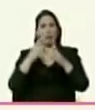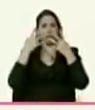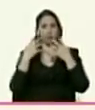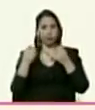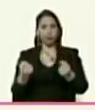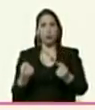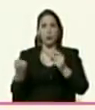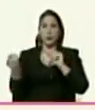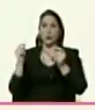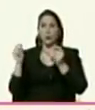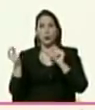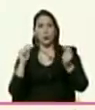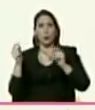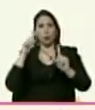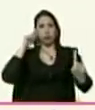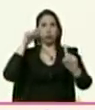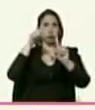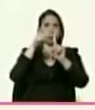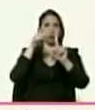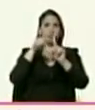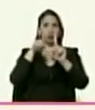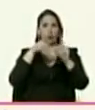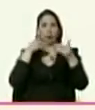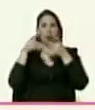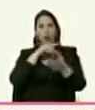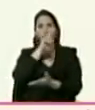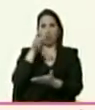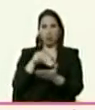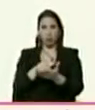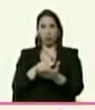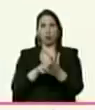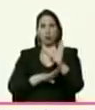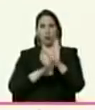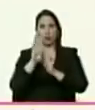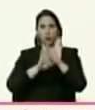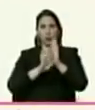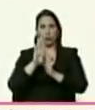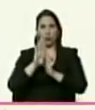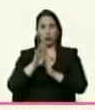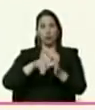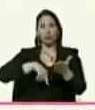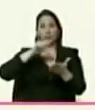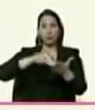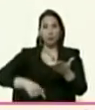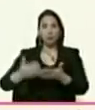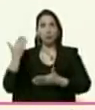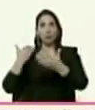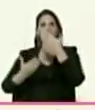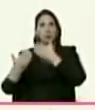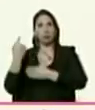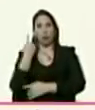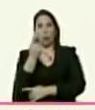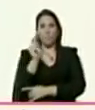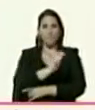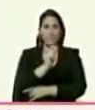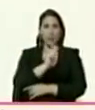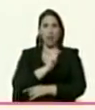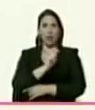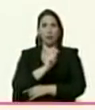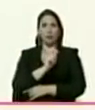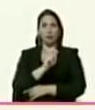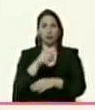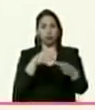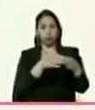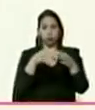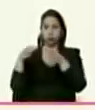para alcanzar justamente este diálogo nacional en desarrollo que se firmó hace aproximadamente un mes con sectores